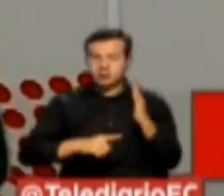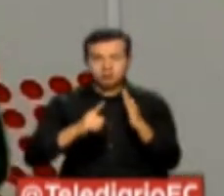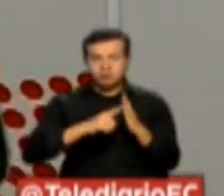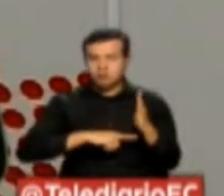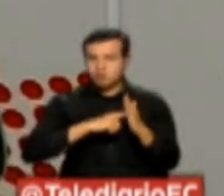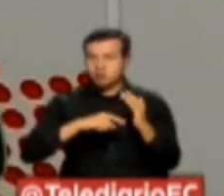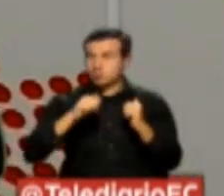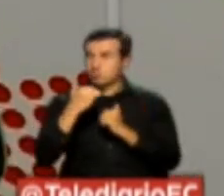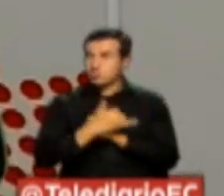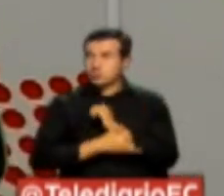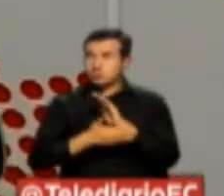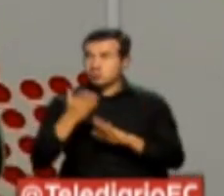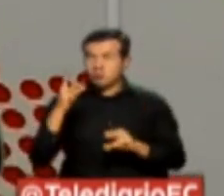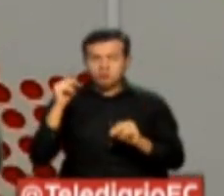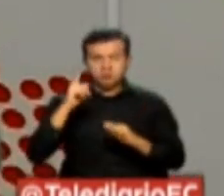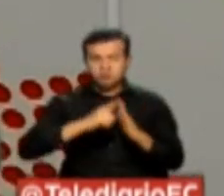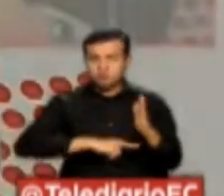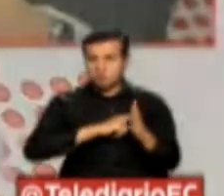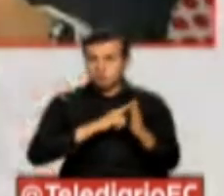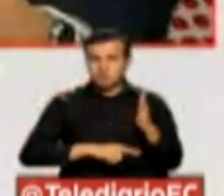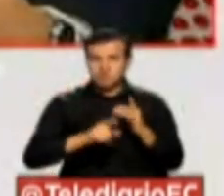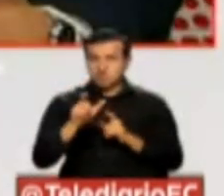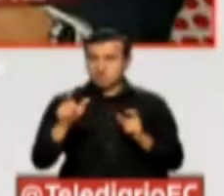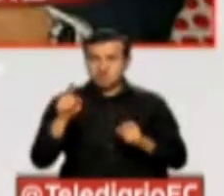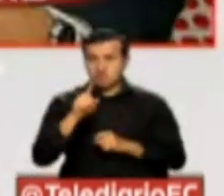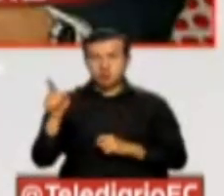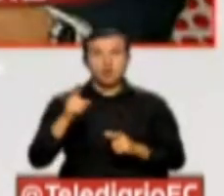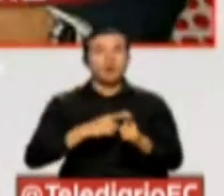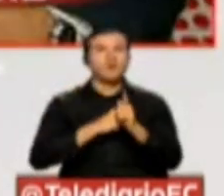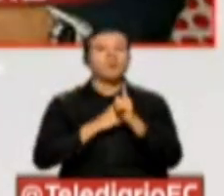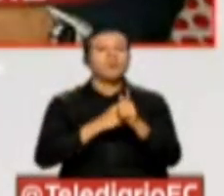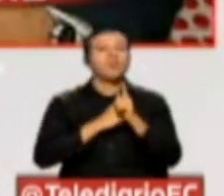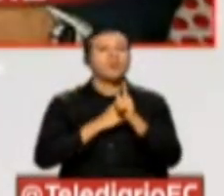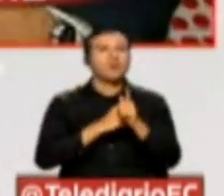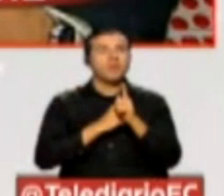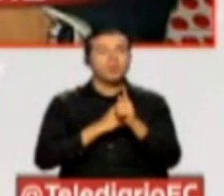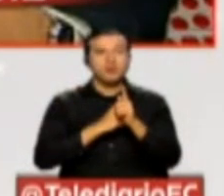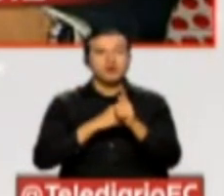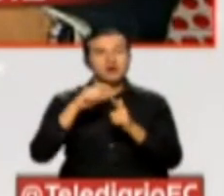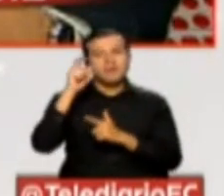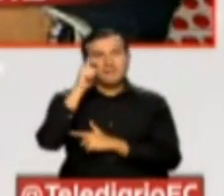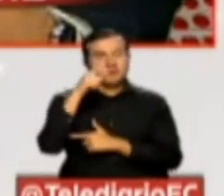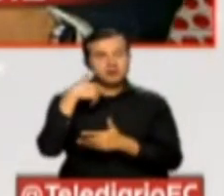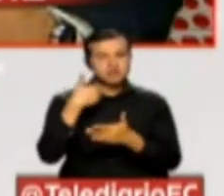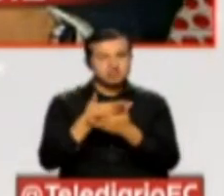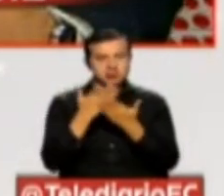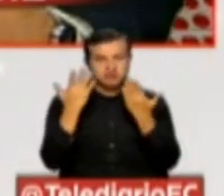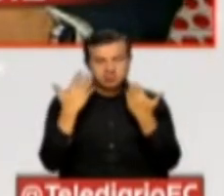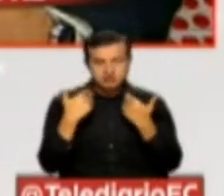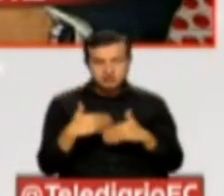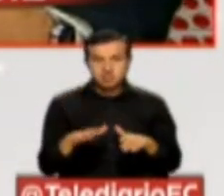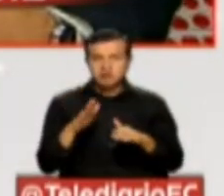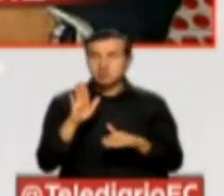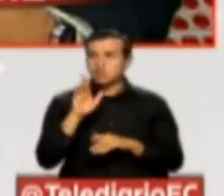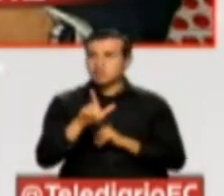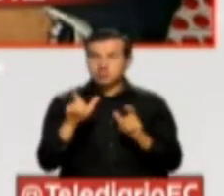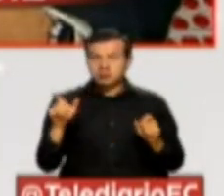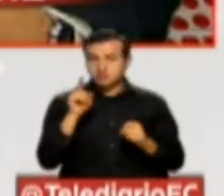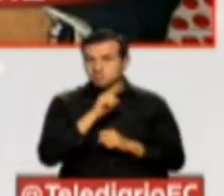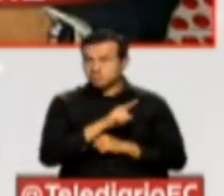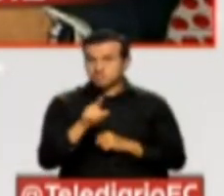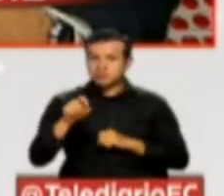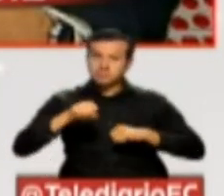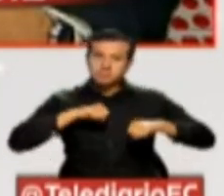la salida y que, por el contrario, sean presentados inmediatamente ante la presencia del fiscal para receptar las versiones y las